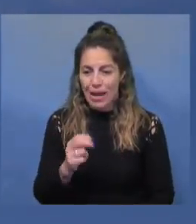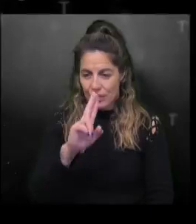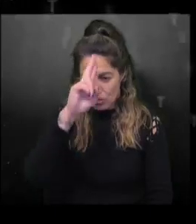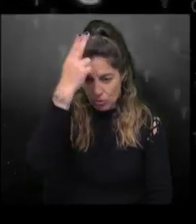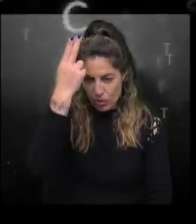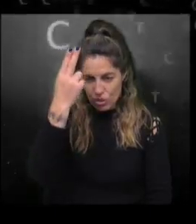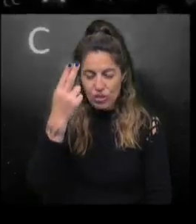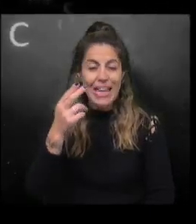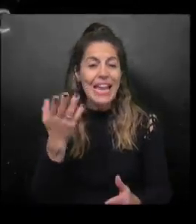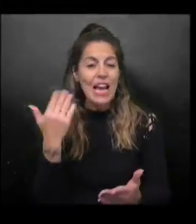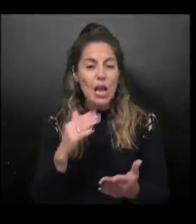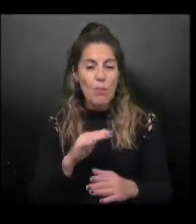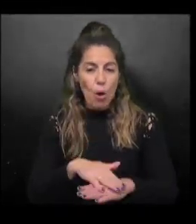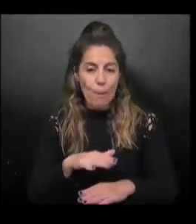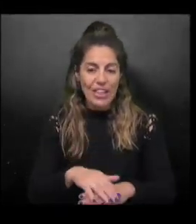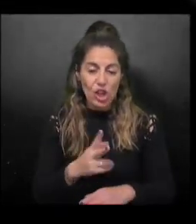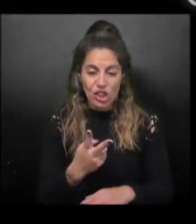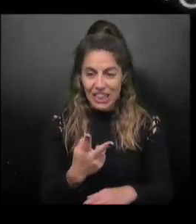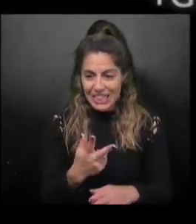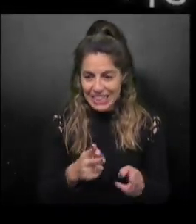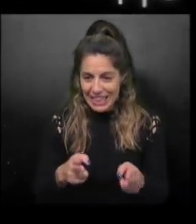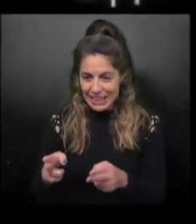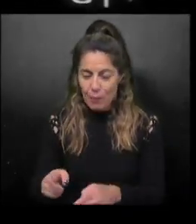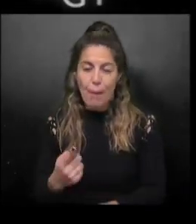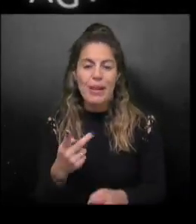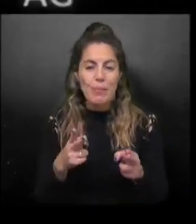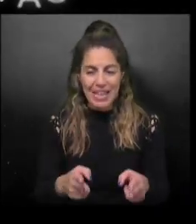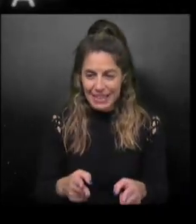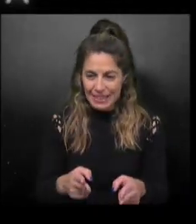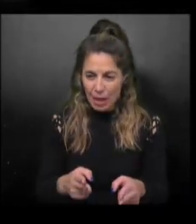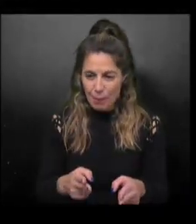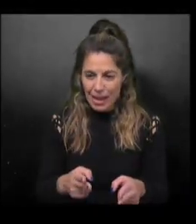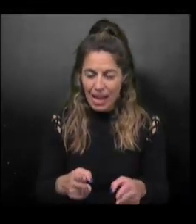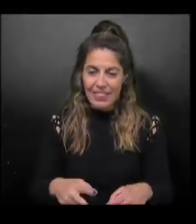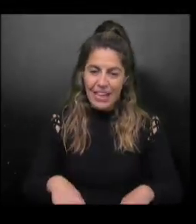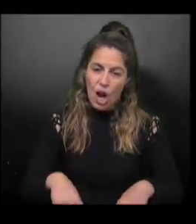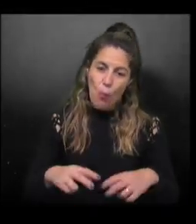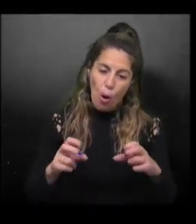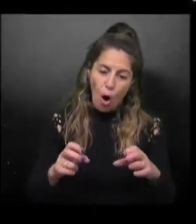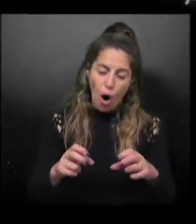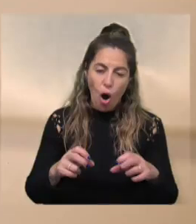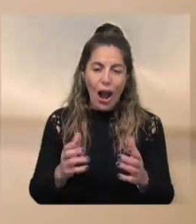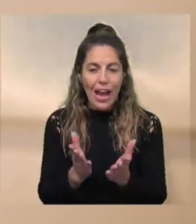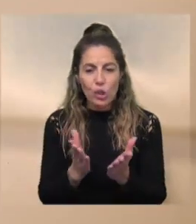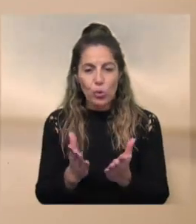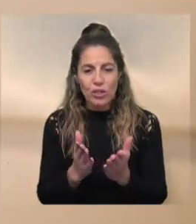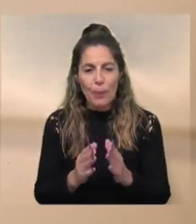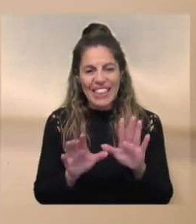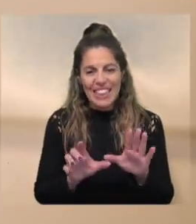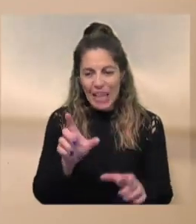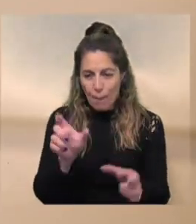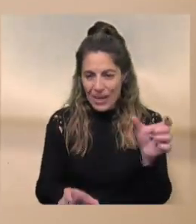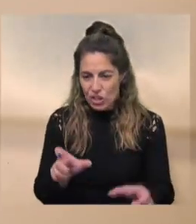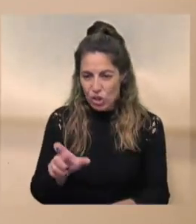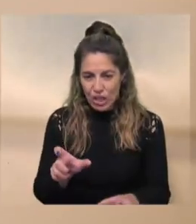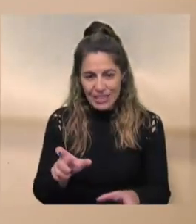momento constaba de como 3 etapas. Teníamos una primera etapa que era más bien antropológica, donde estudiamos 10 individuos de